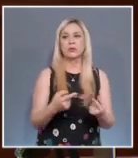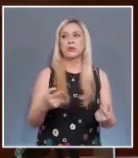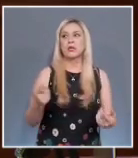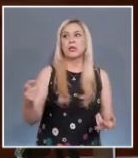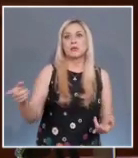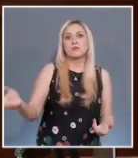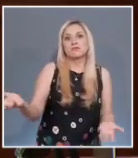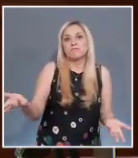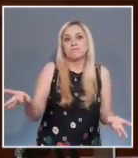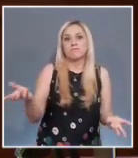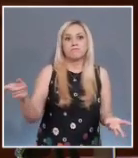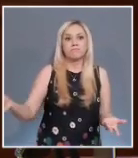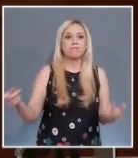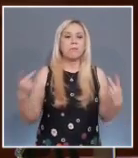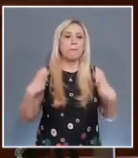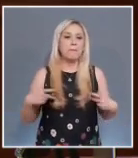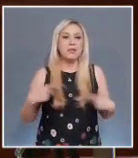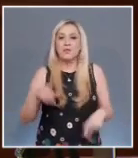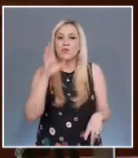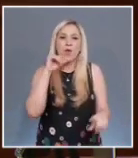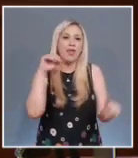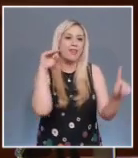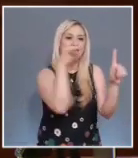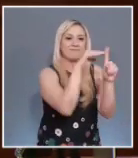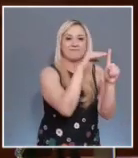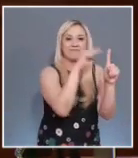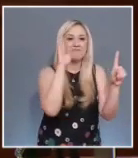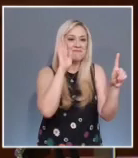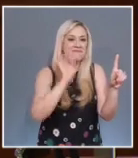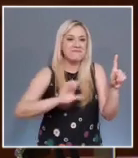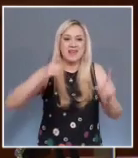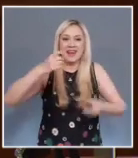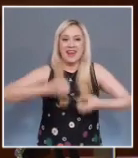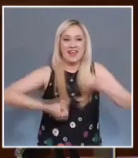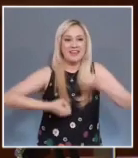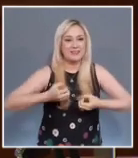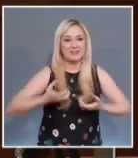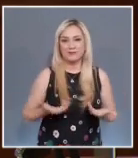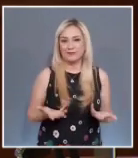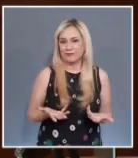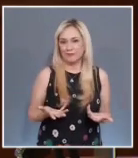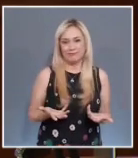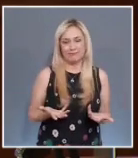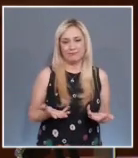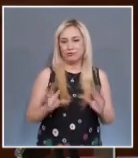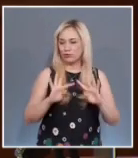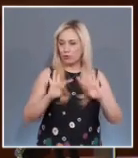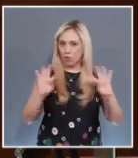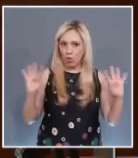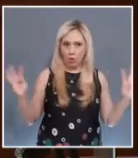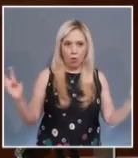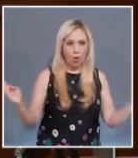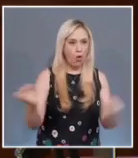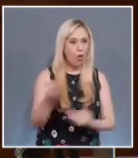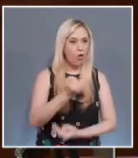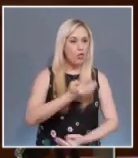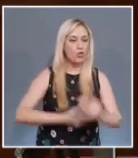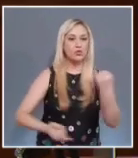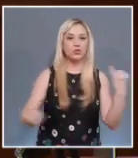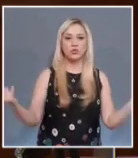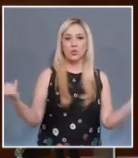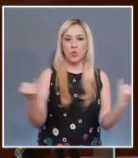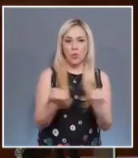ministros. Cuando lo hagan, la promoción es improcedente. Solamente podrá analizarse un impedimento en este tipo de